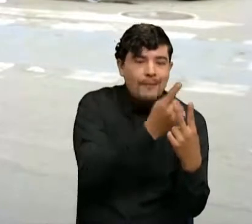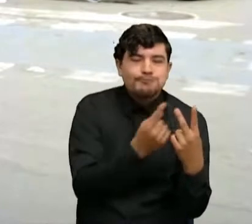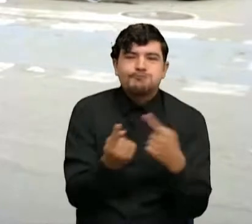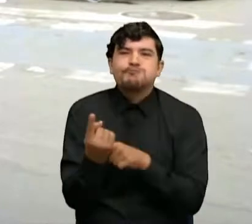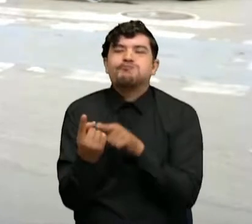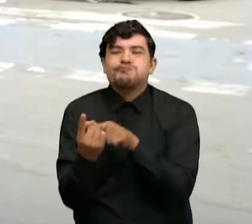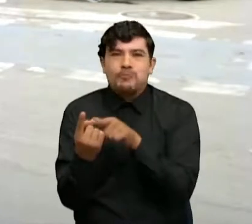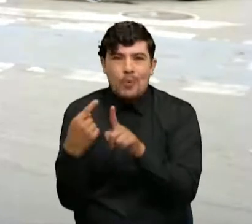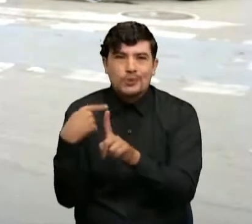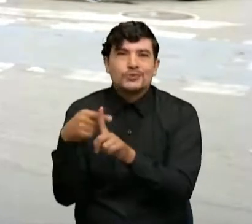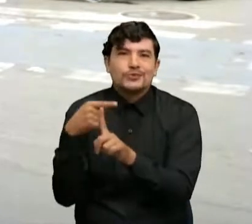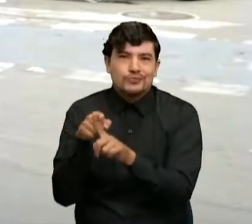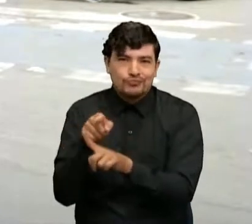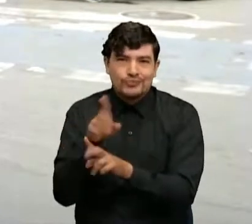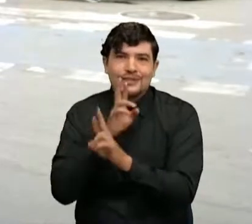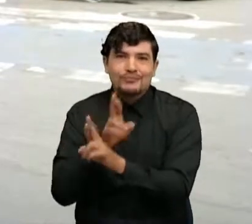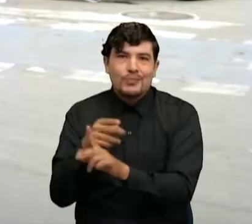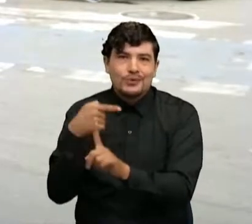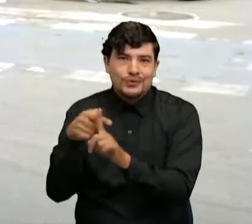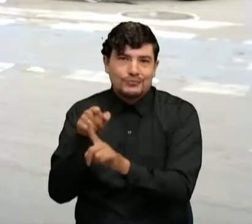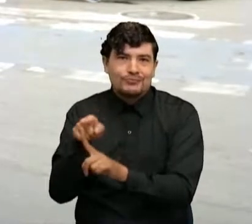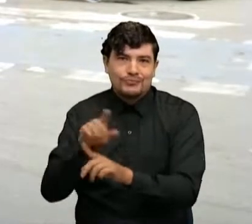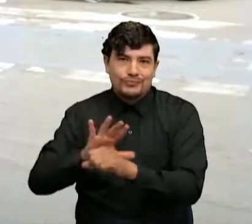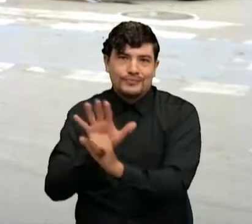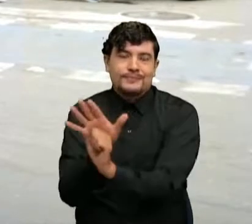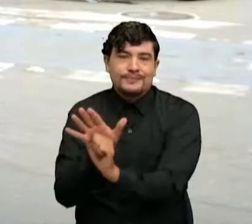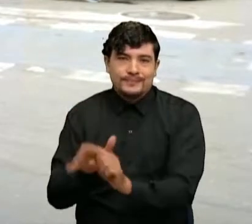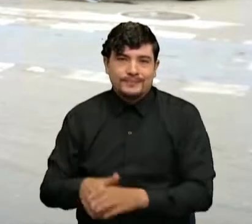Santander, una es positiva.